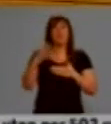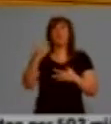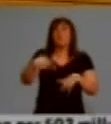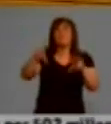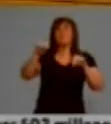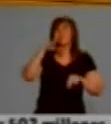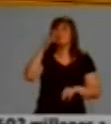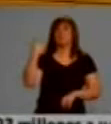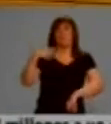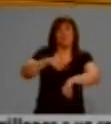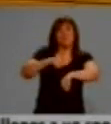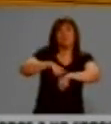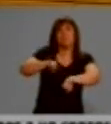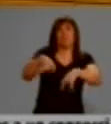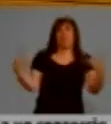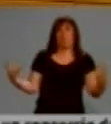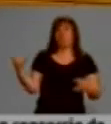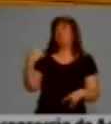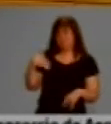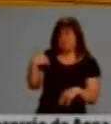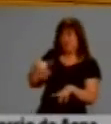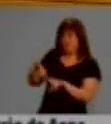Voy acabando, señor presidente.